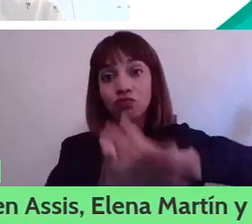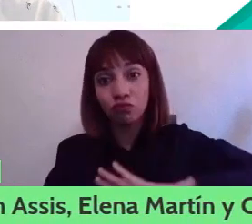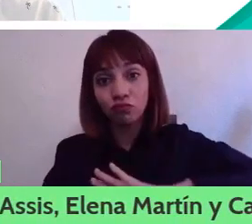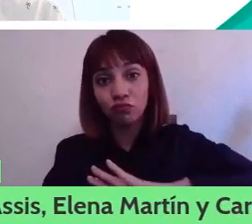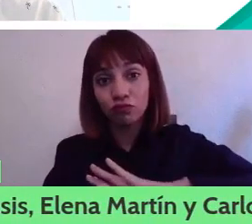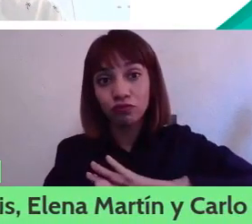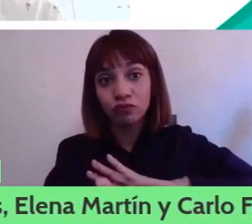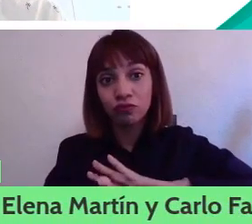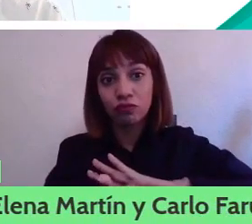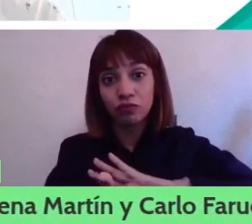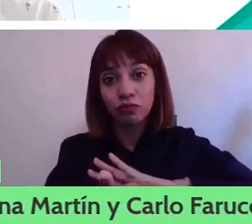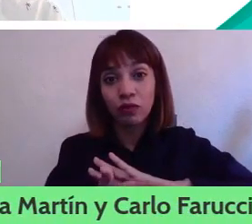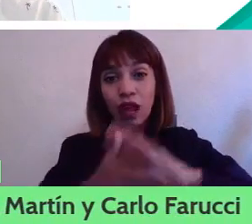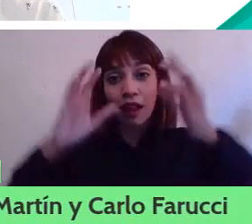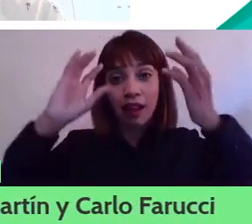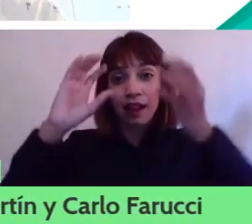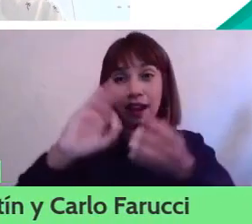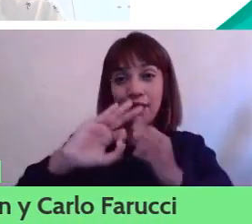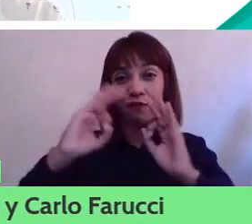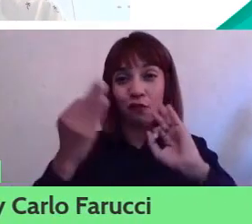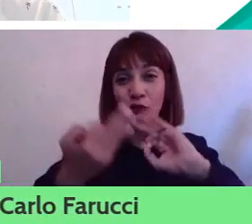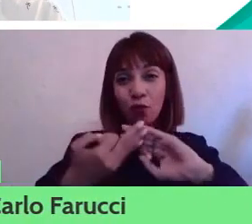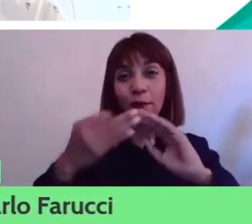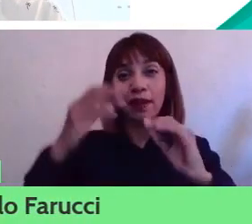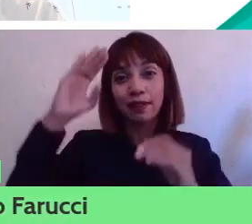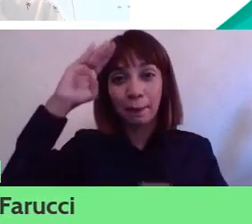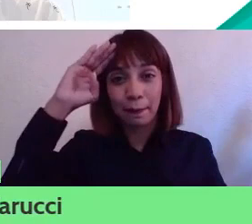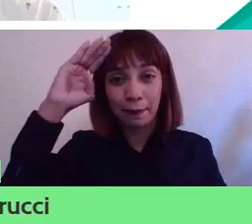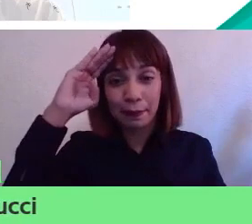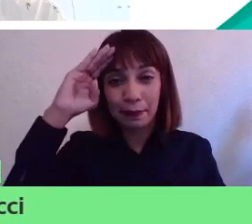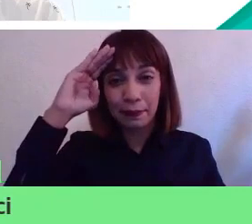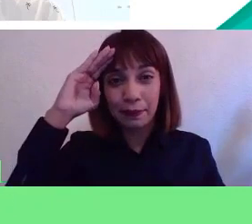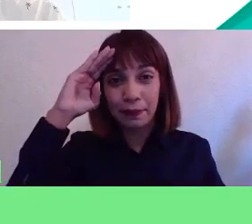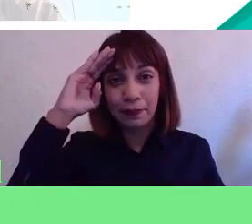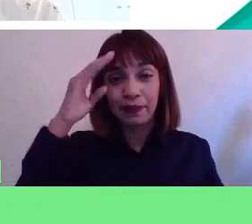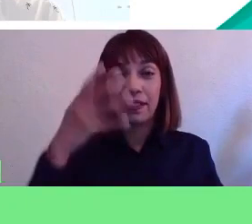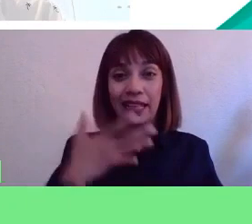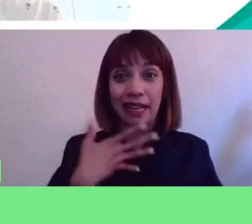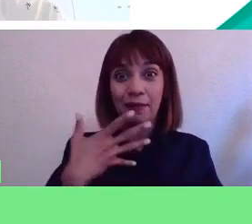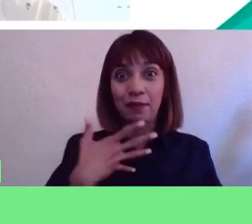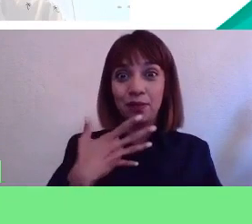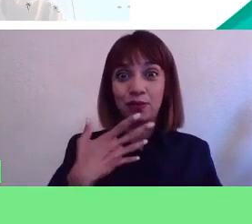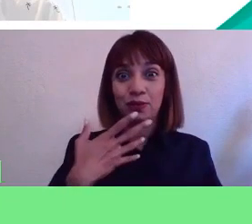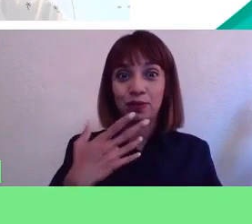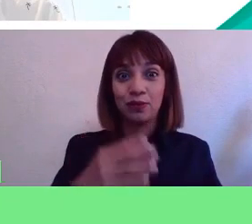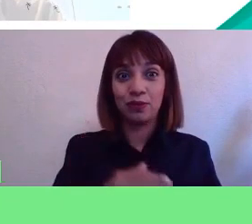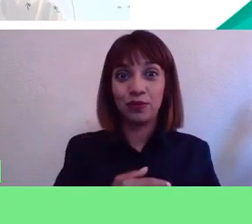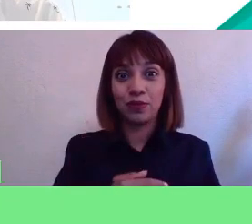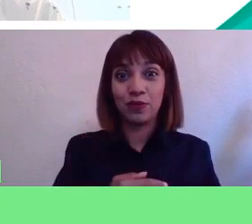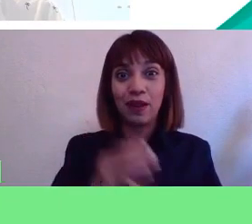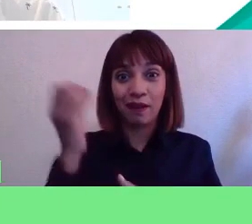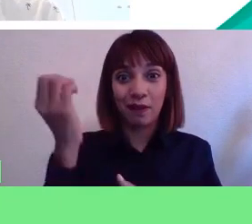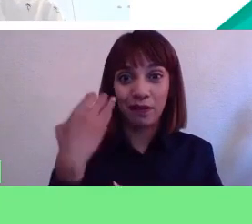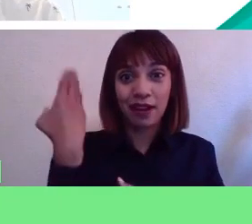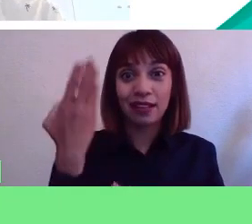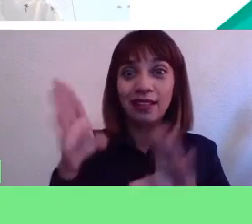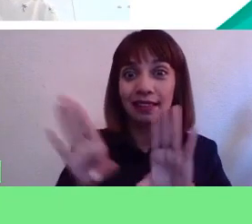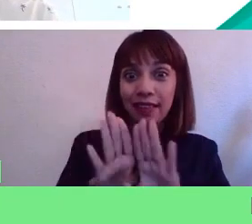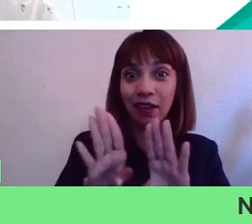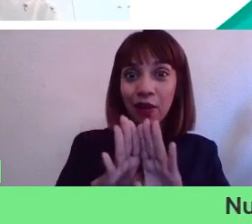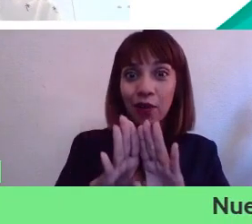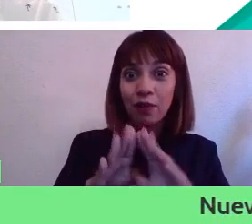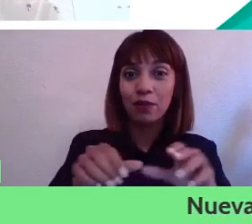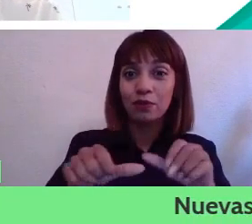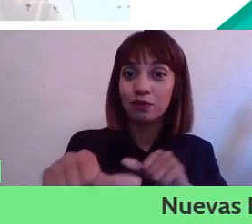mindset, nuestra mentalidad. Y estamos en un evento donde estamos hablando de intercambiar valor